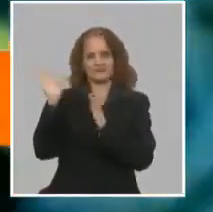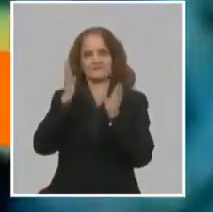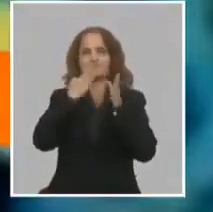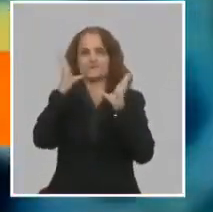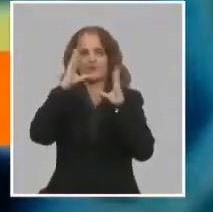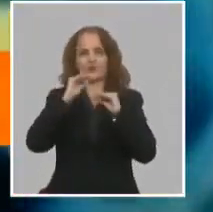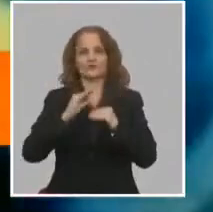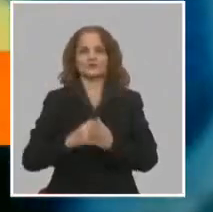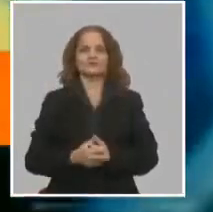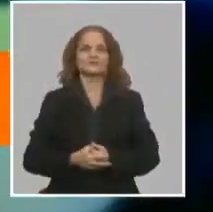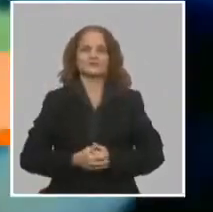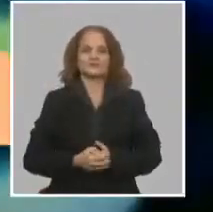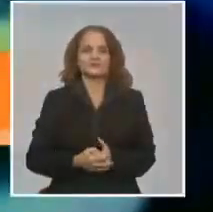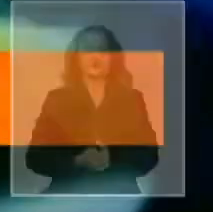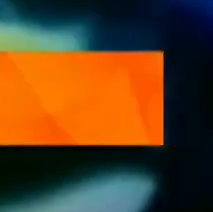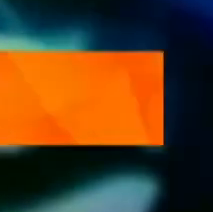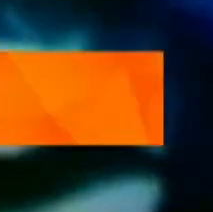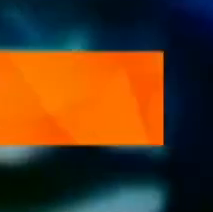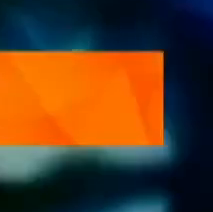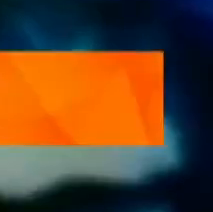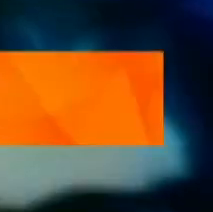noches.